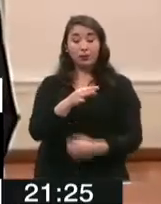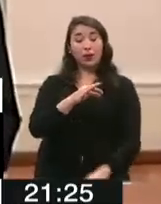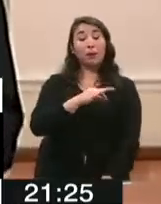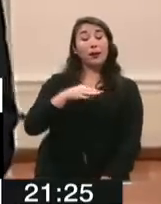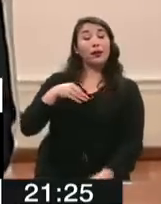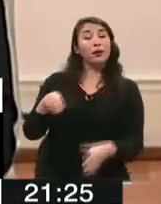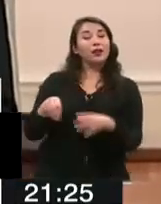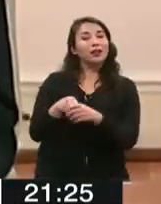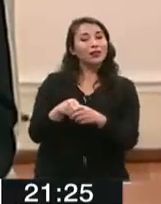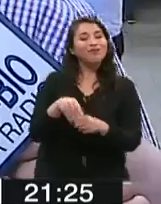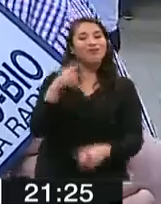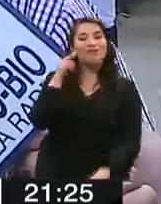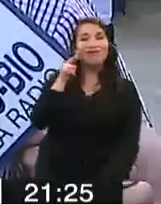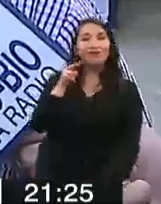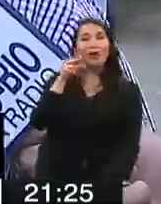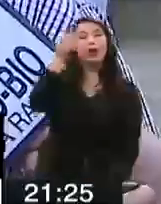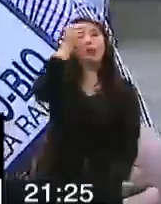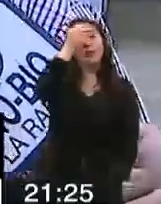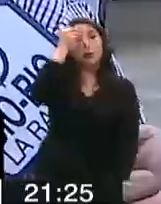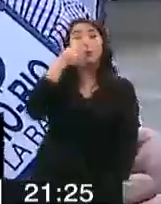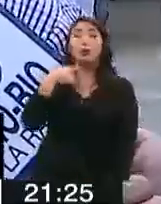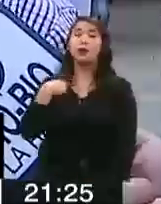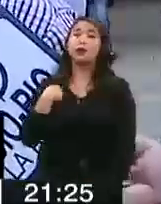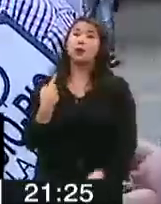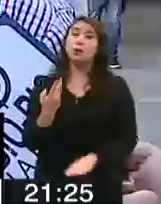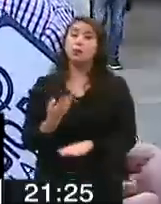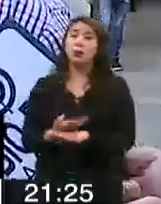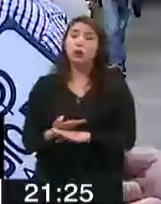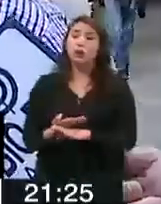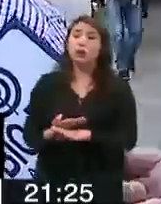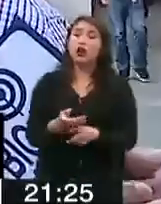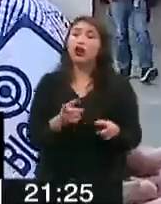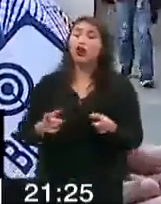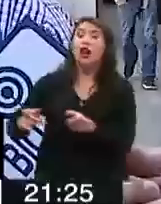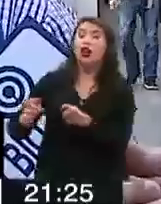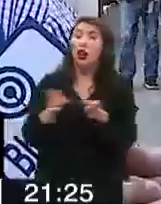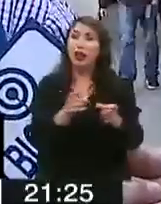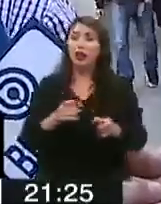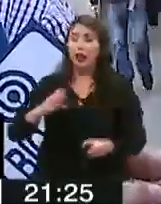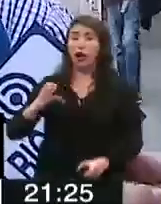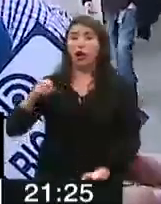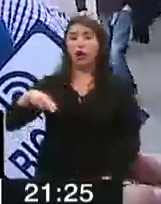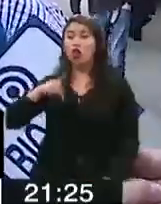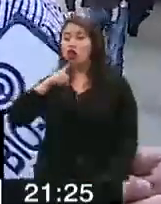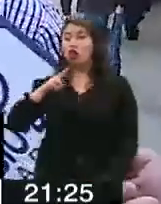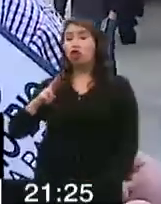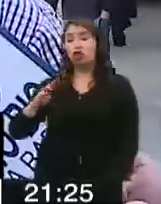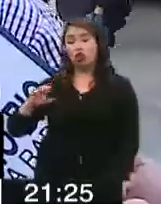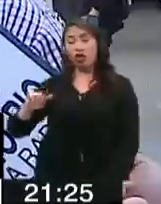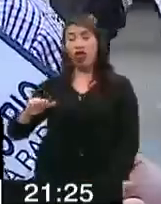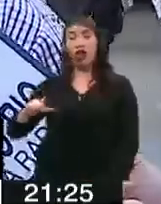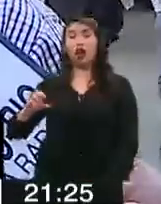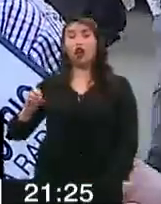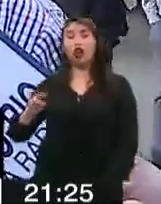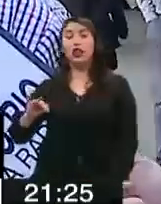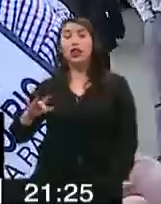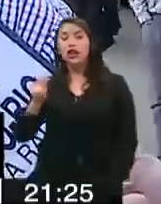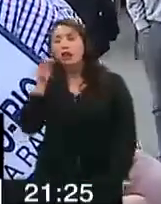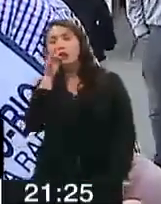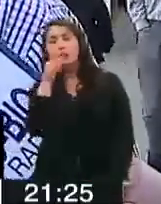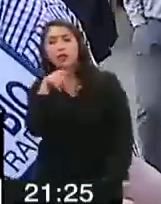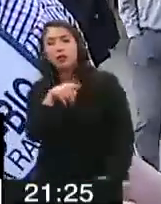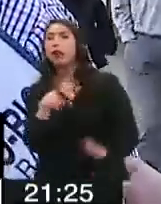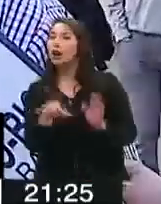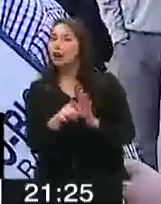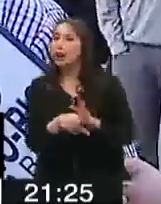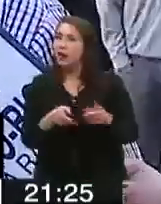tema causa preocupación. Yo pedí el pronunciamiento de la Contraloría. La Contraloría se debe pronunciar sobre la legalidad de los